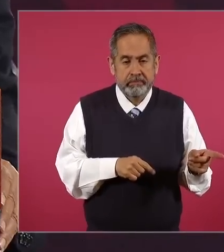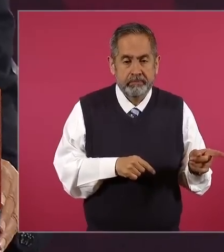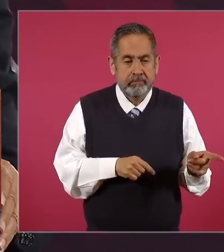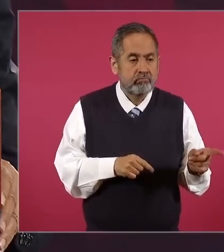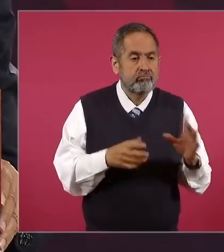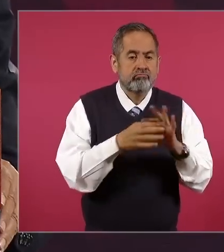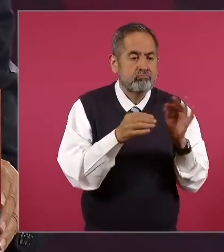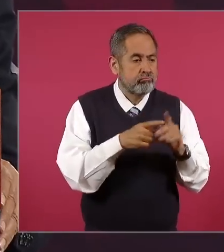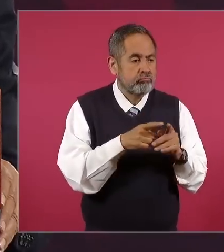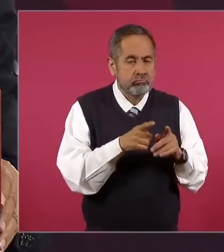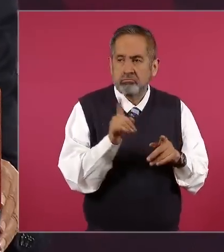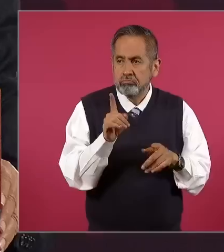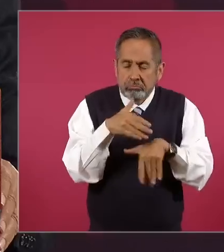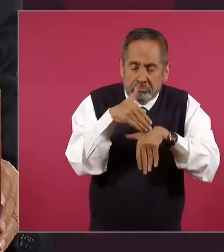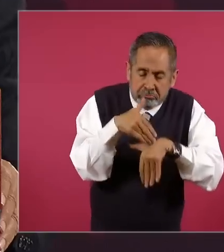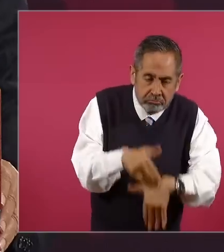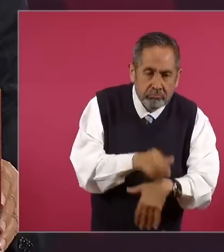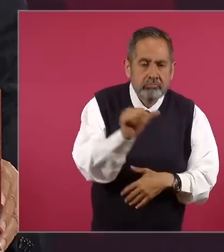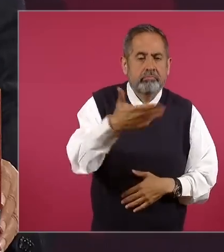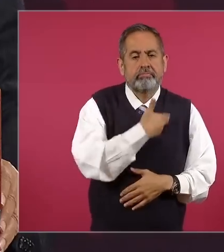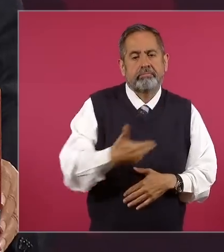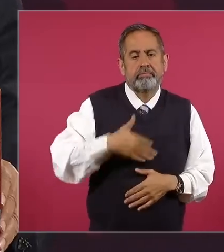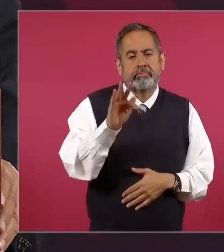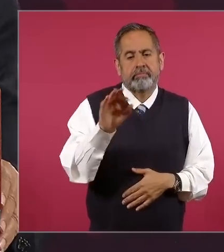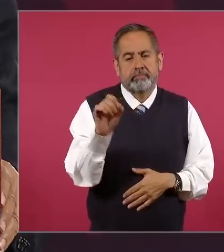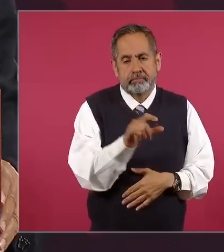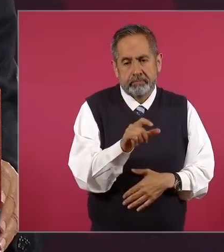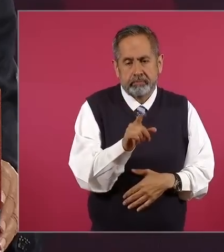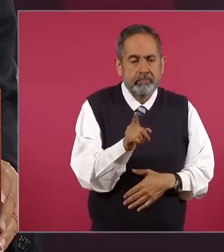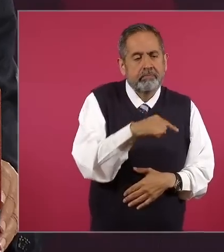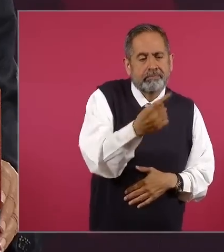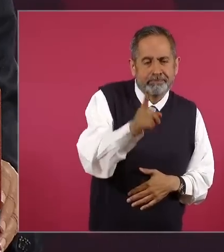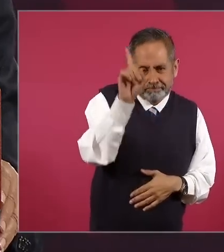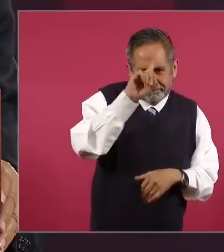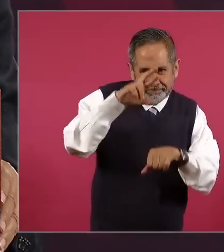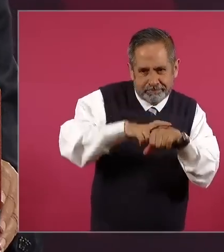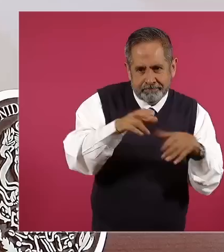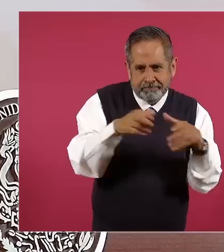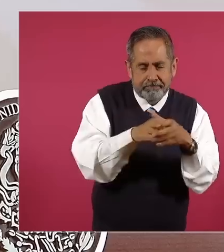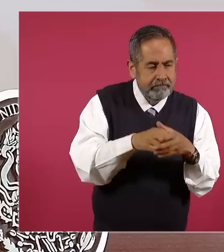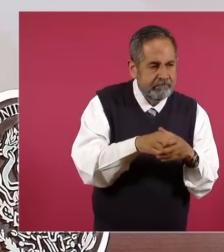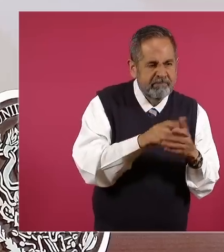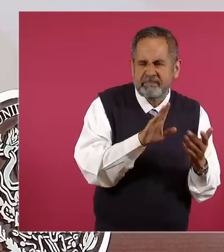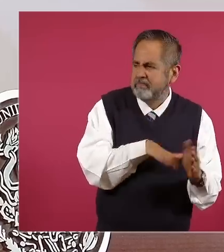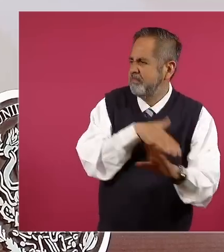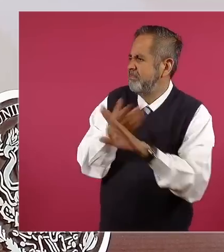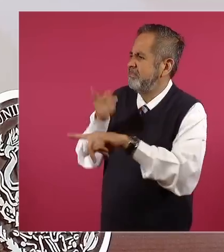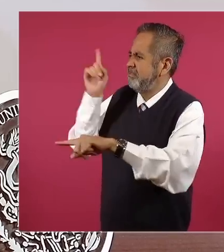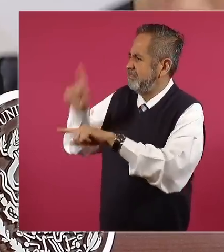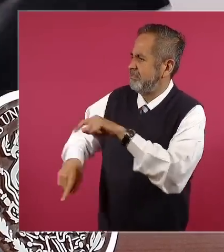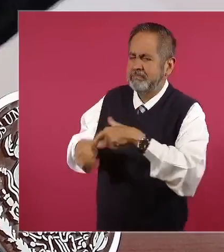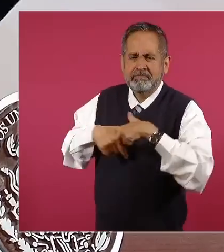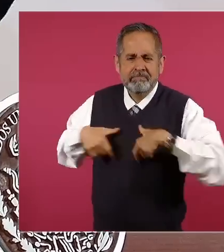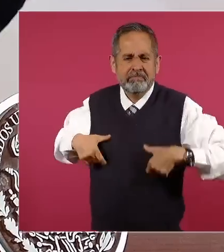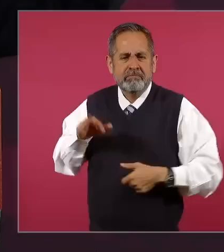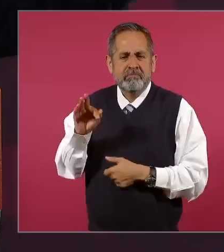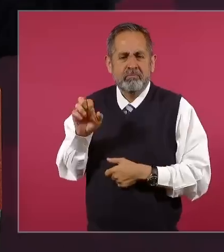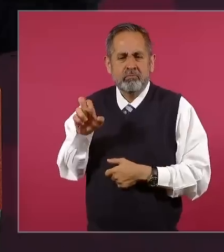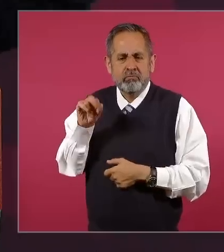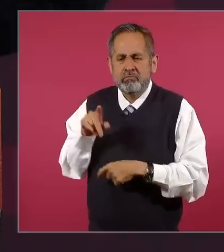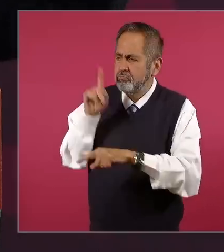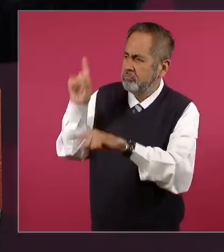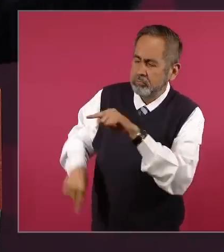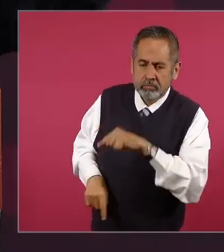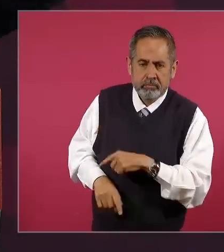le hizo caso a Fox y a los asesores de Fox para que me desaforaran, y todos los ministros en